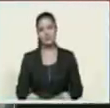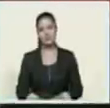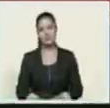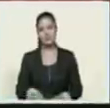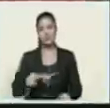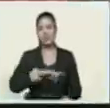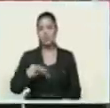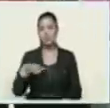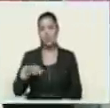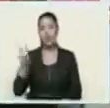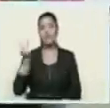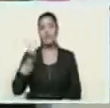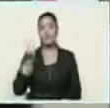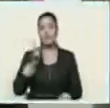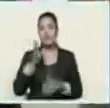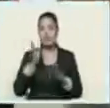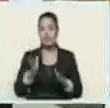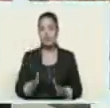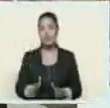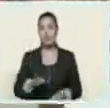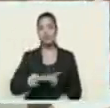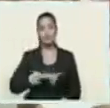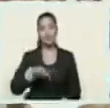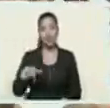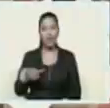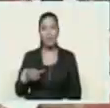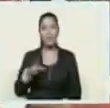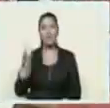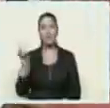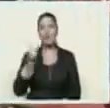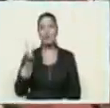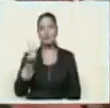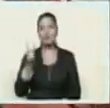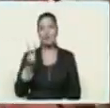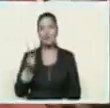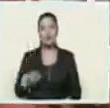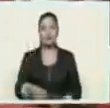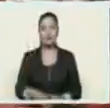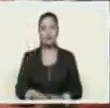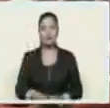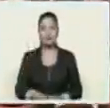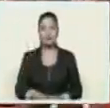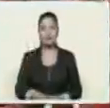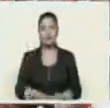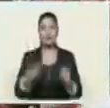somos somos somos venden suelas